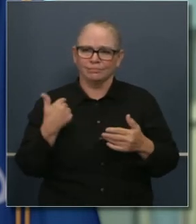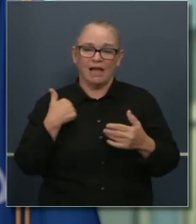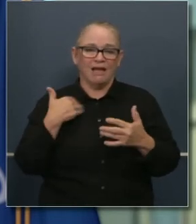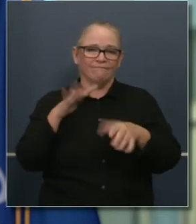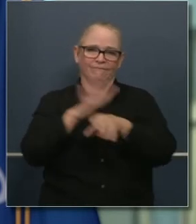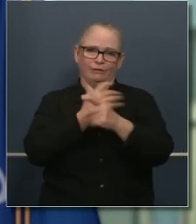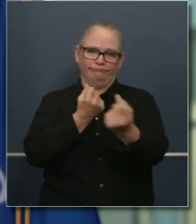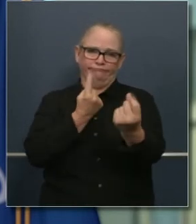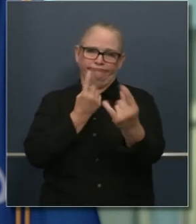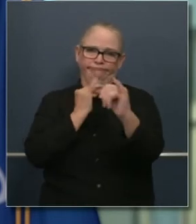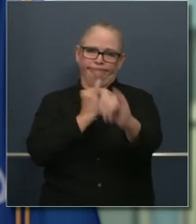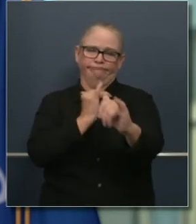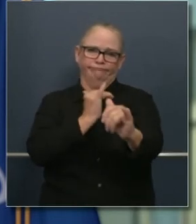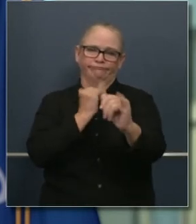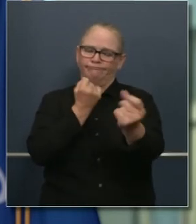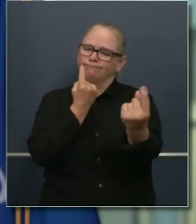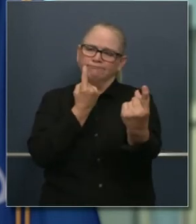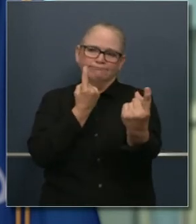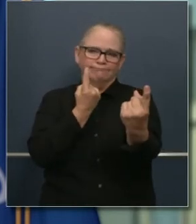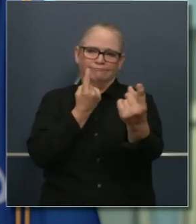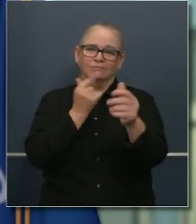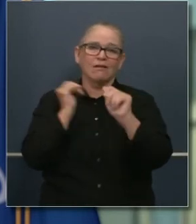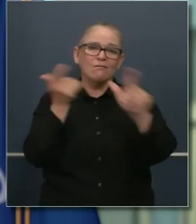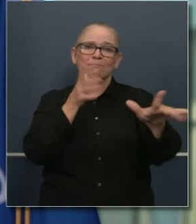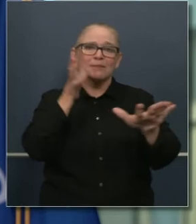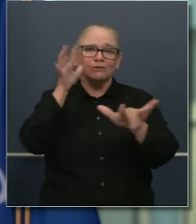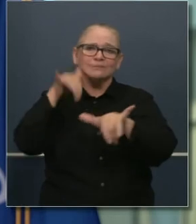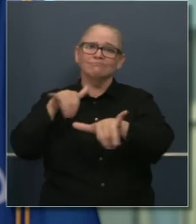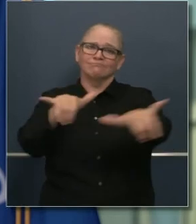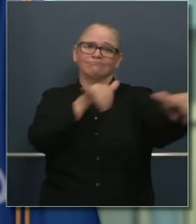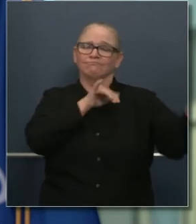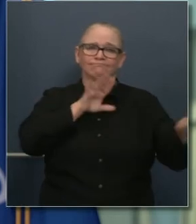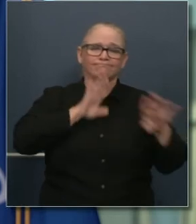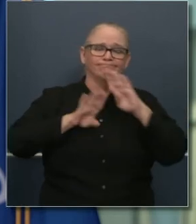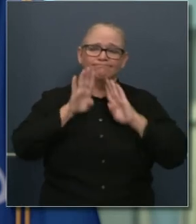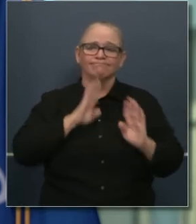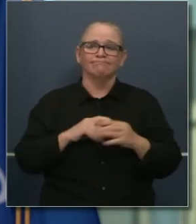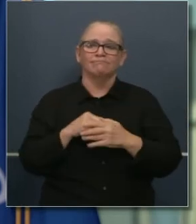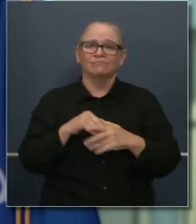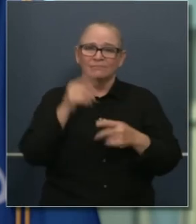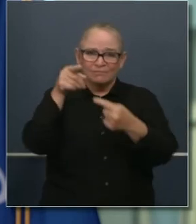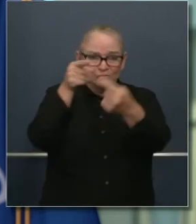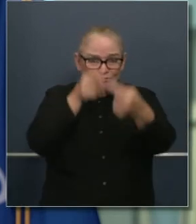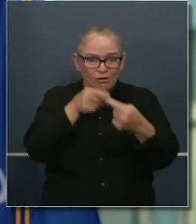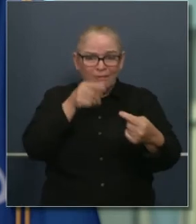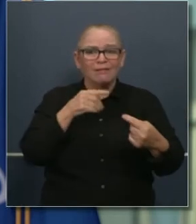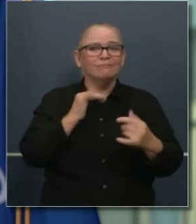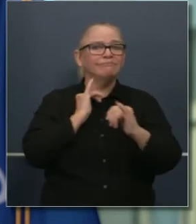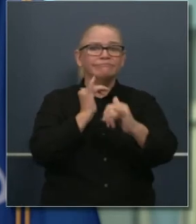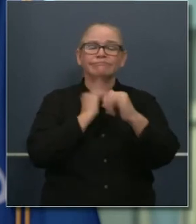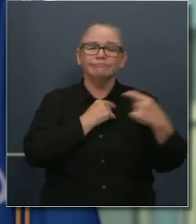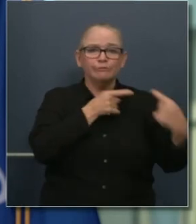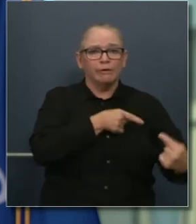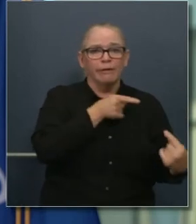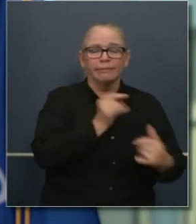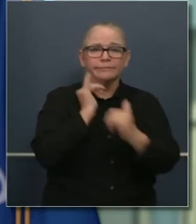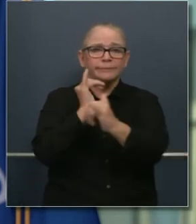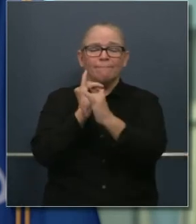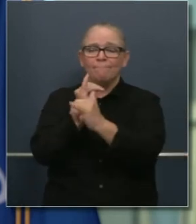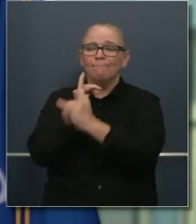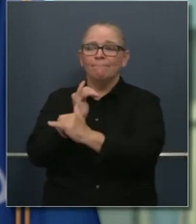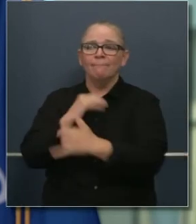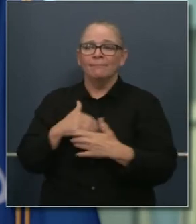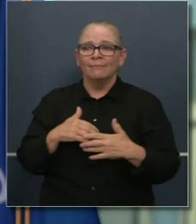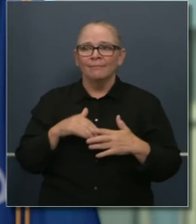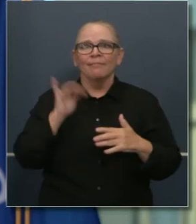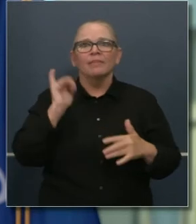gran simpatía y gran comprensión por los padres millones de ustedes que están lidiando con experiencias parecidas y eso